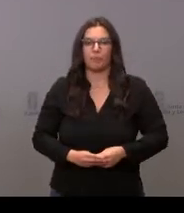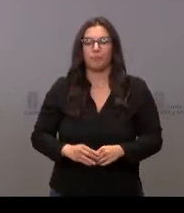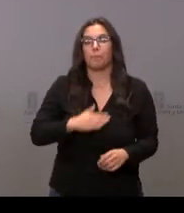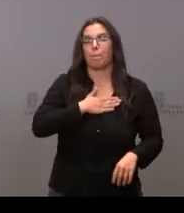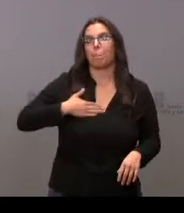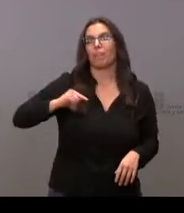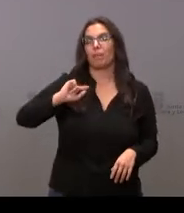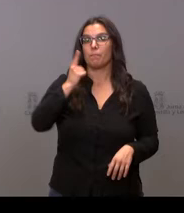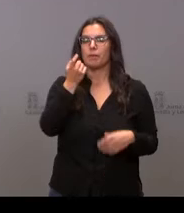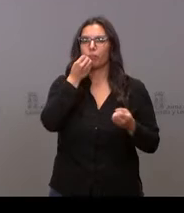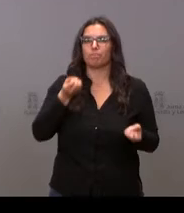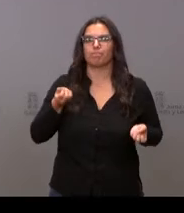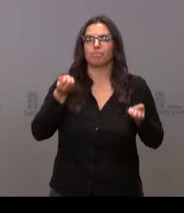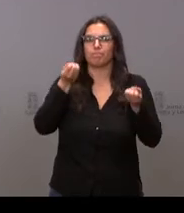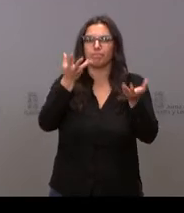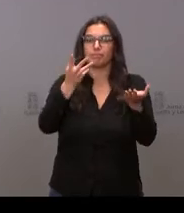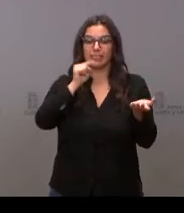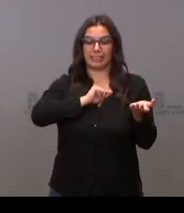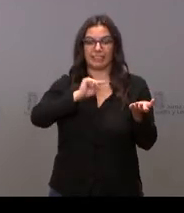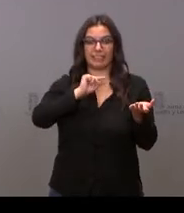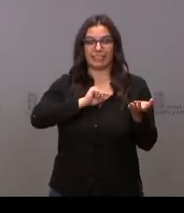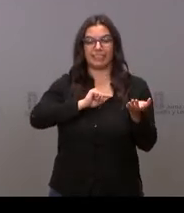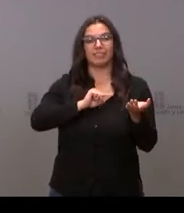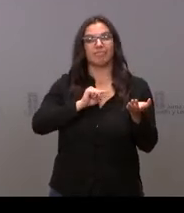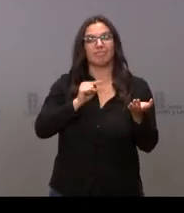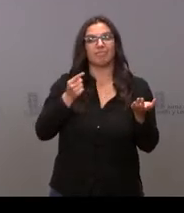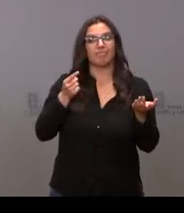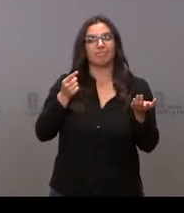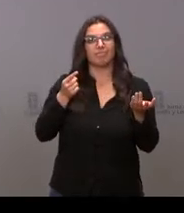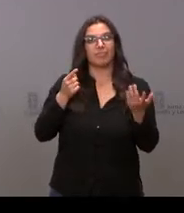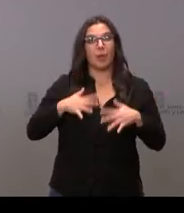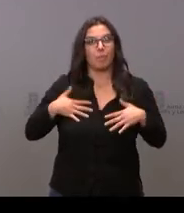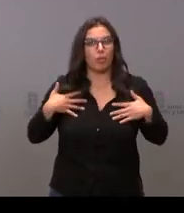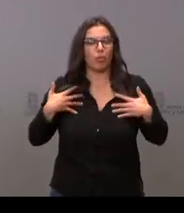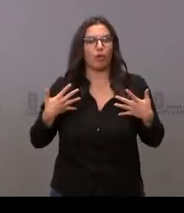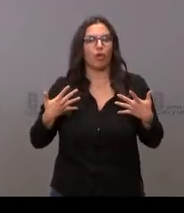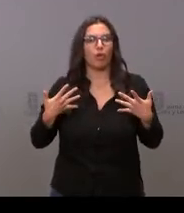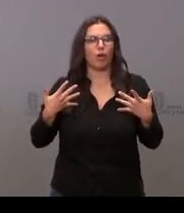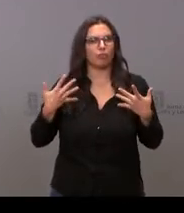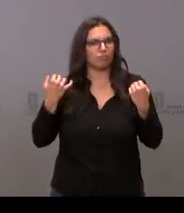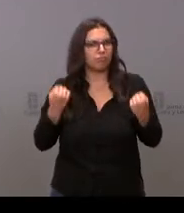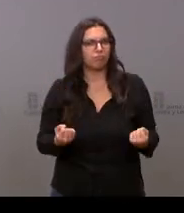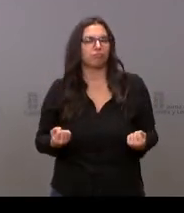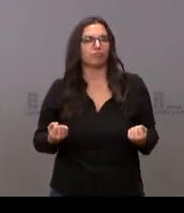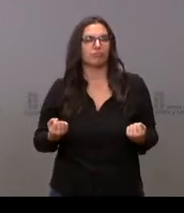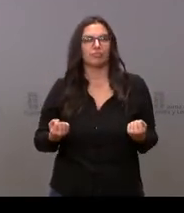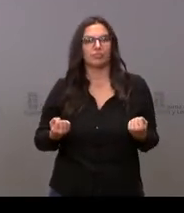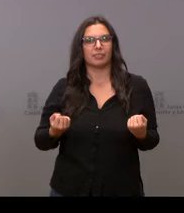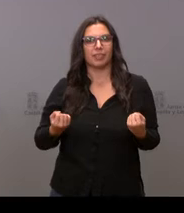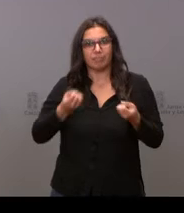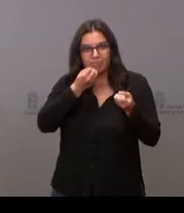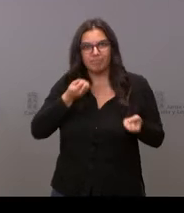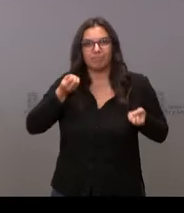expresando este sentir este esta emoción profunda por todo lo que